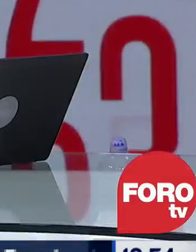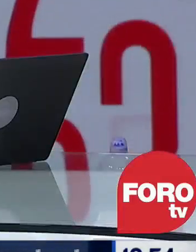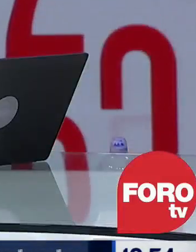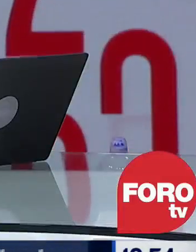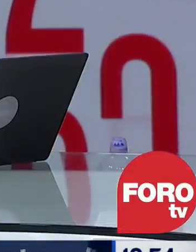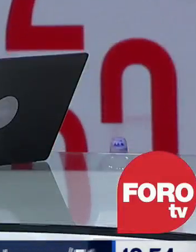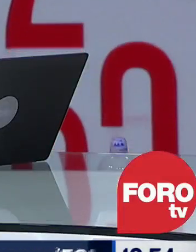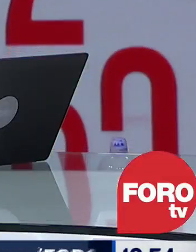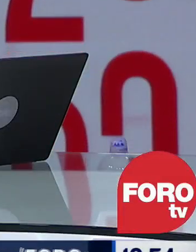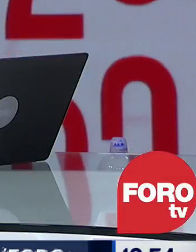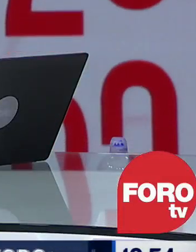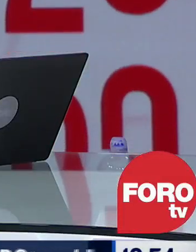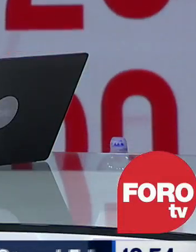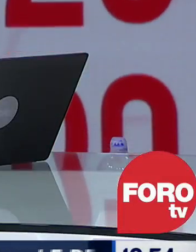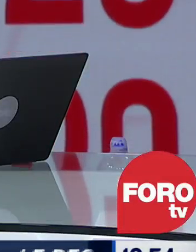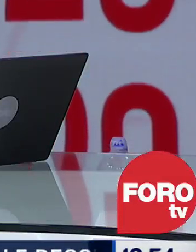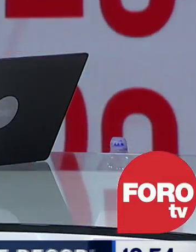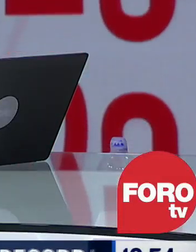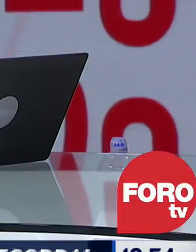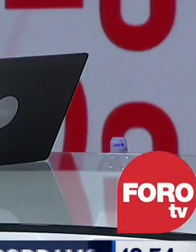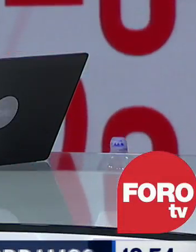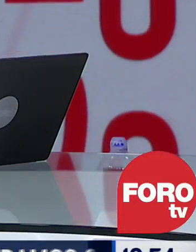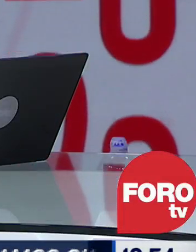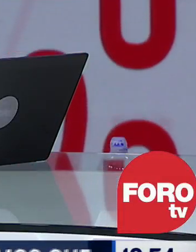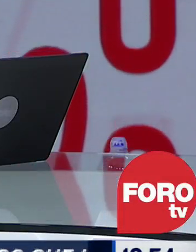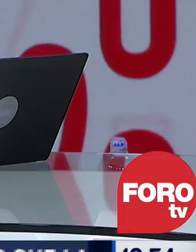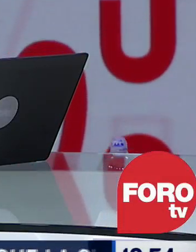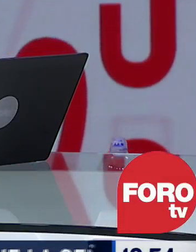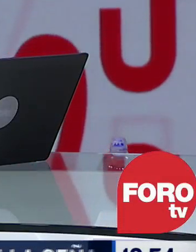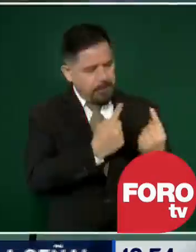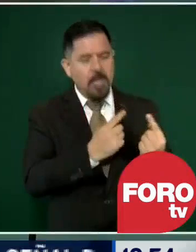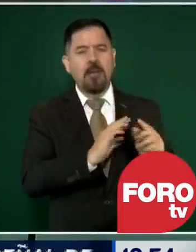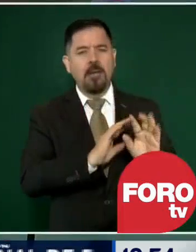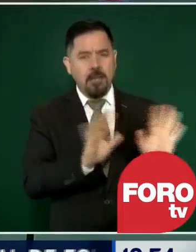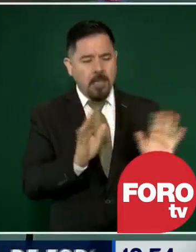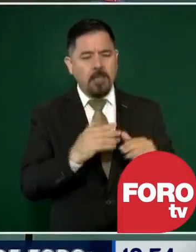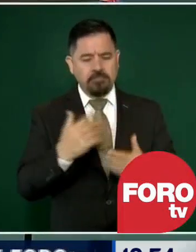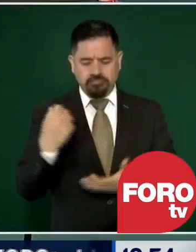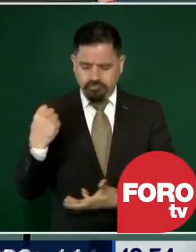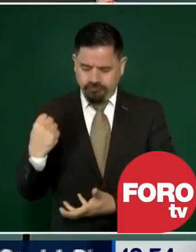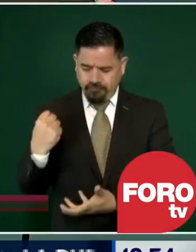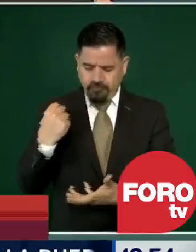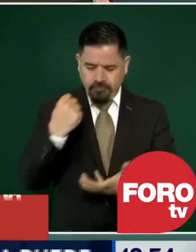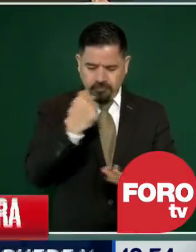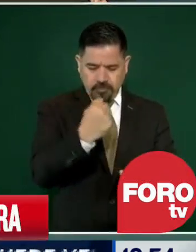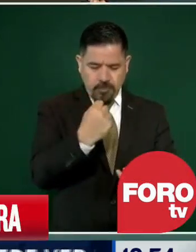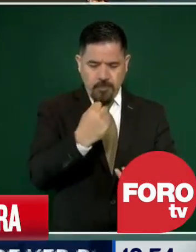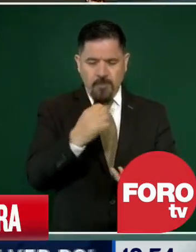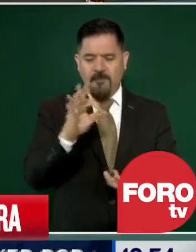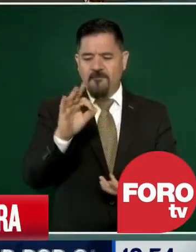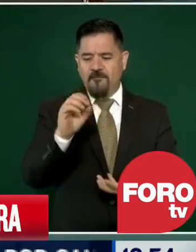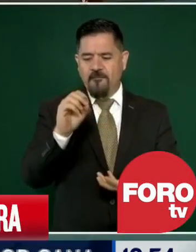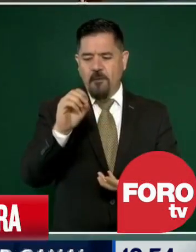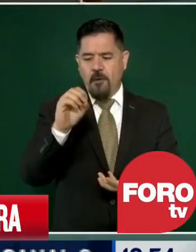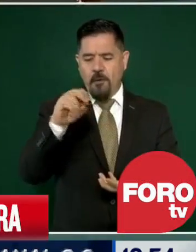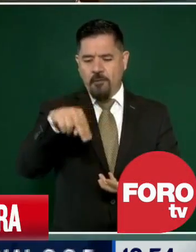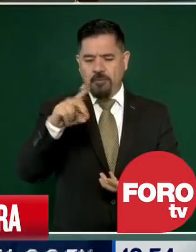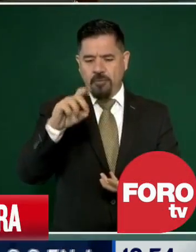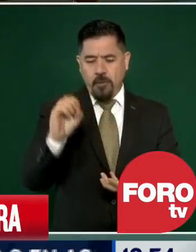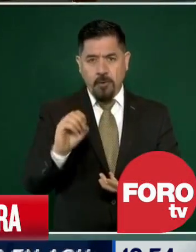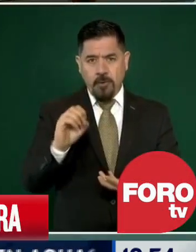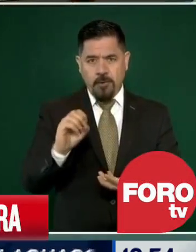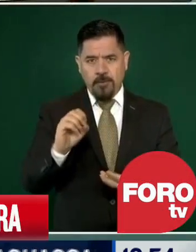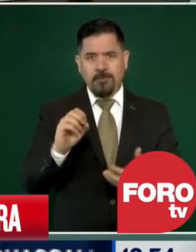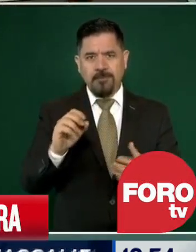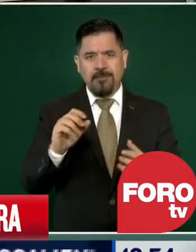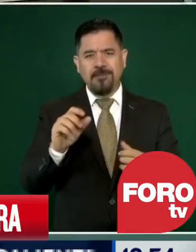Y la conferencia matutina del presidente Andrés Manuel López Obrador de este viernes se realizó en Hermosillo, en Sonora. Ahí el presidente informó que una parte del fondo